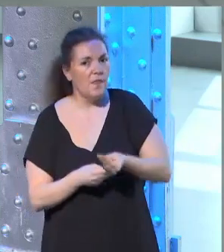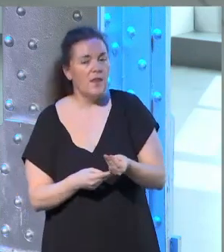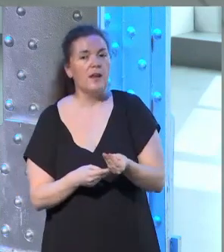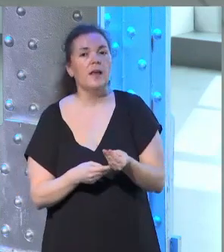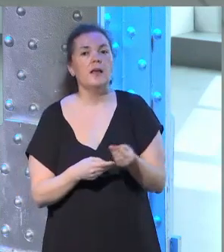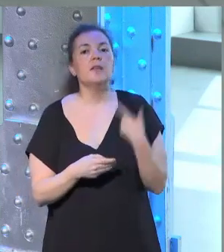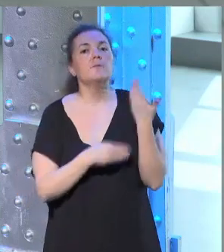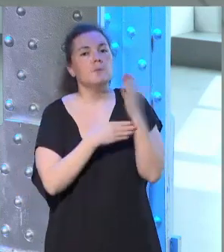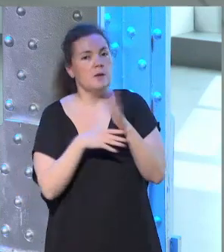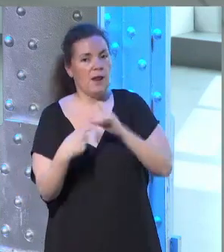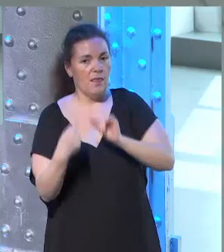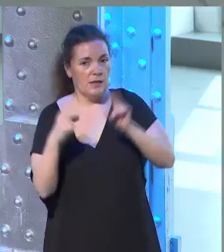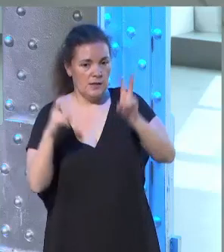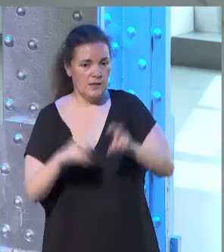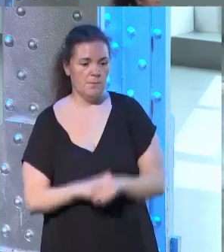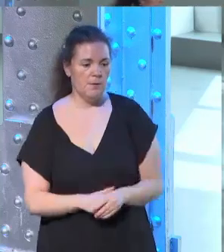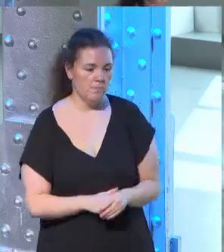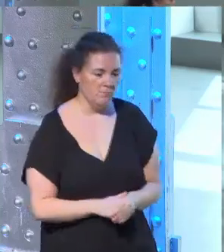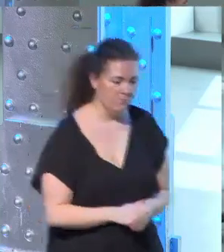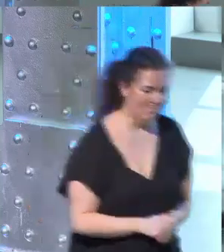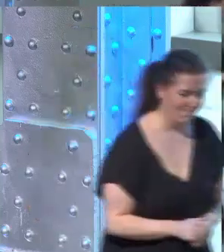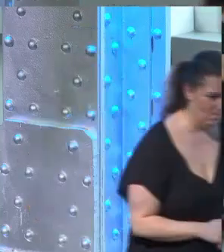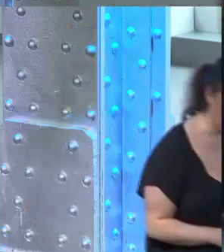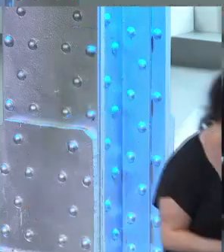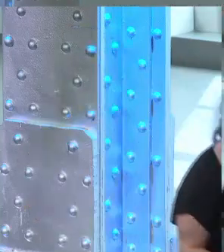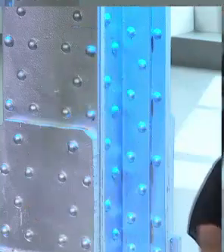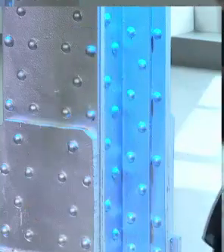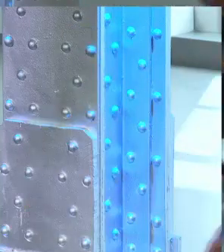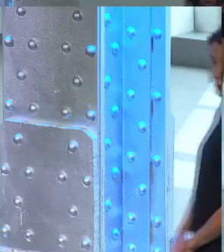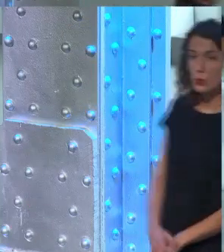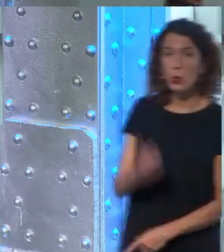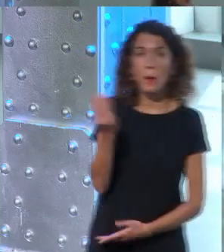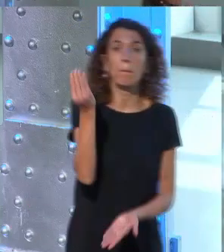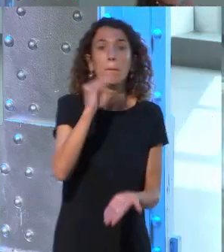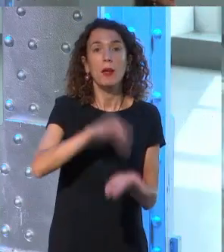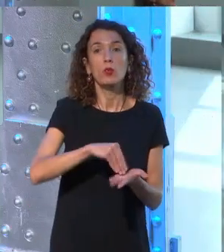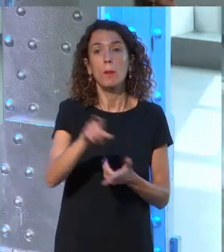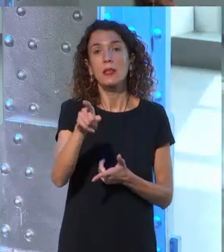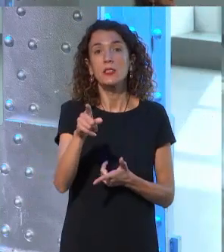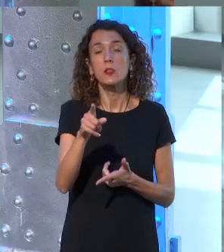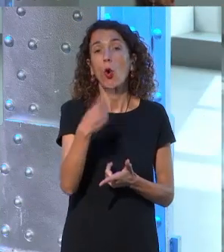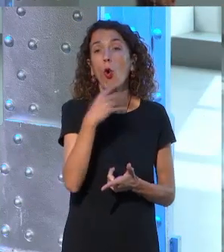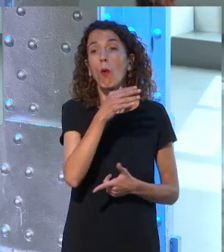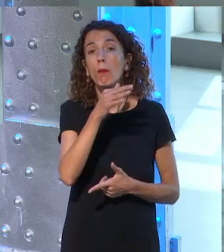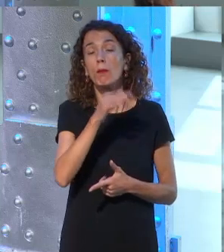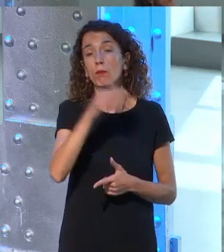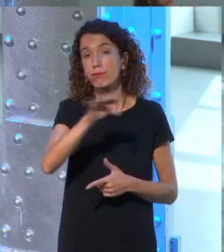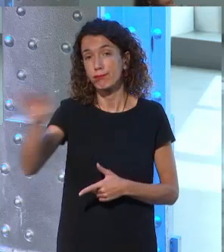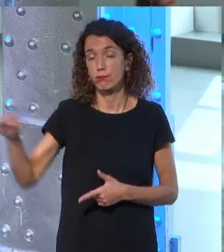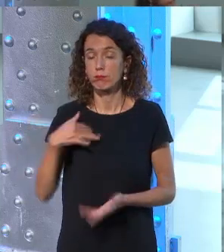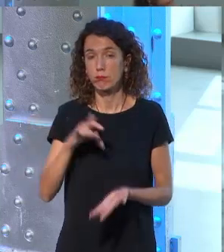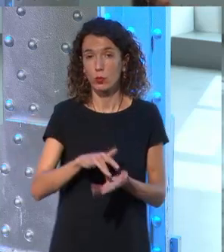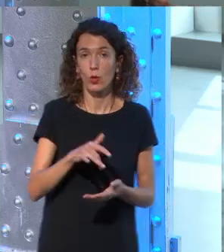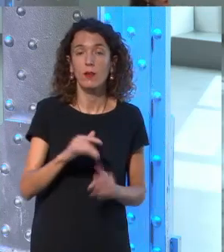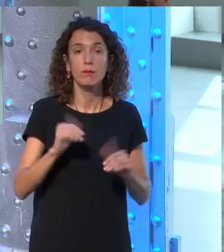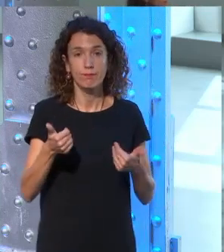presentar escenarios para que se pueda debatir sobre ellos. ¿Alguna pregunta más? Y si no, o alguna intervención, y si no, pasamos a damos la palabra a los políticos. ¿Quieres decir algo? Venga, dígalo. Una cosa